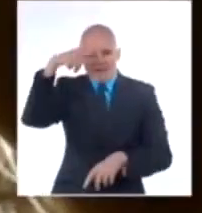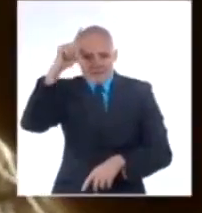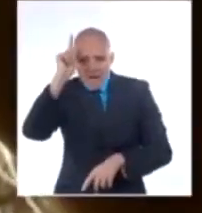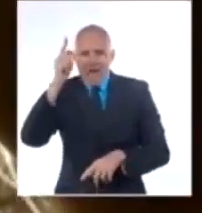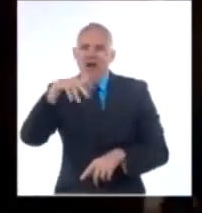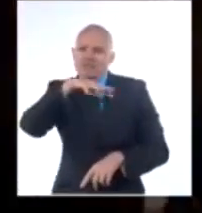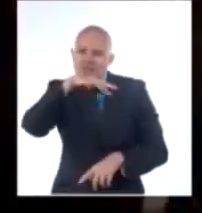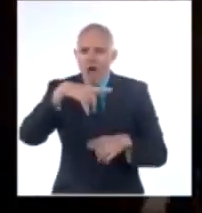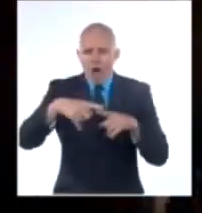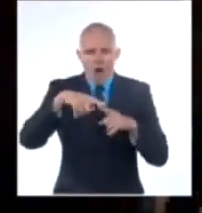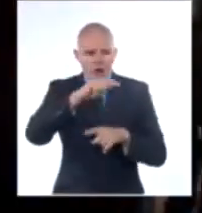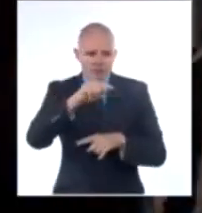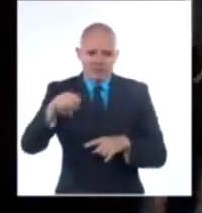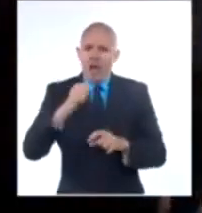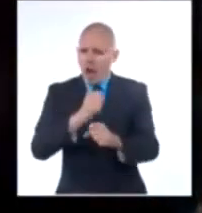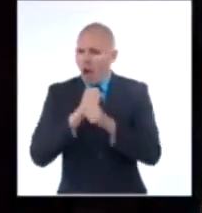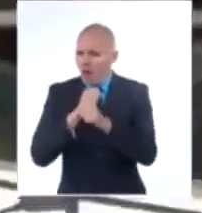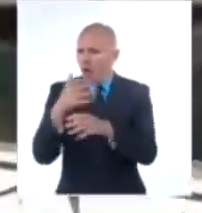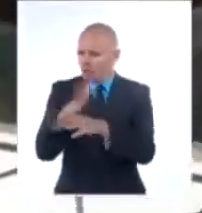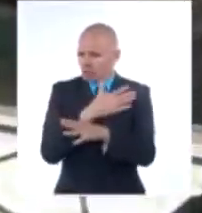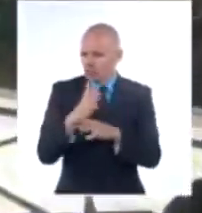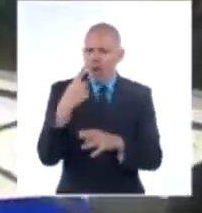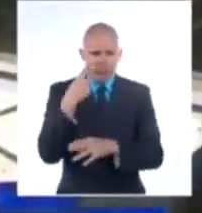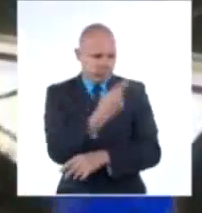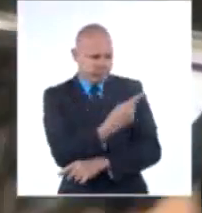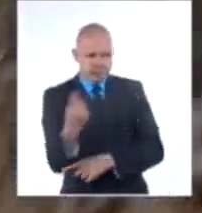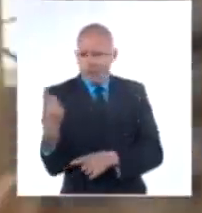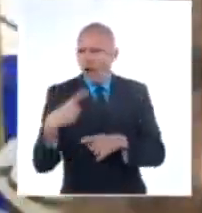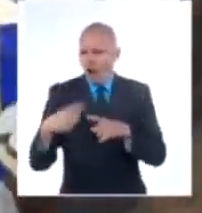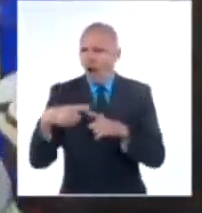y subasta de animales, espectáculos de rodeo y coleo y